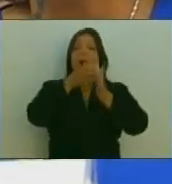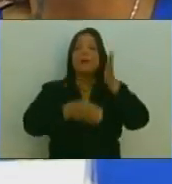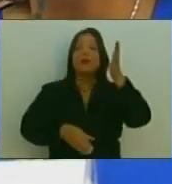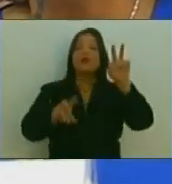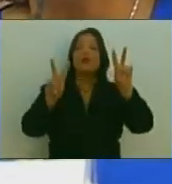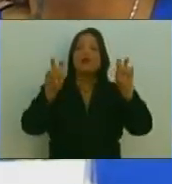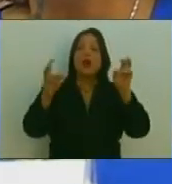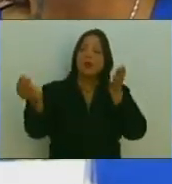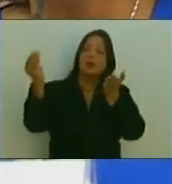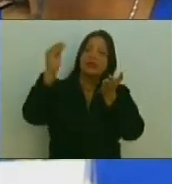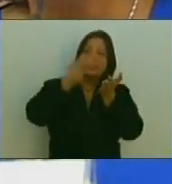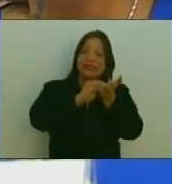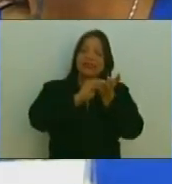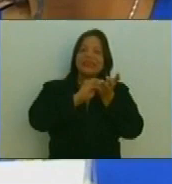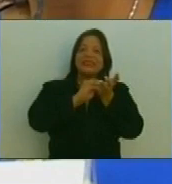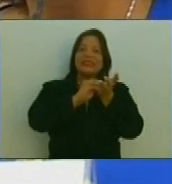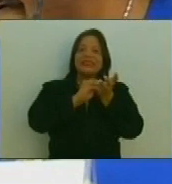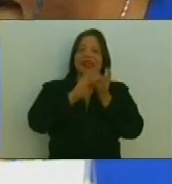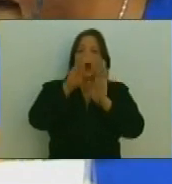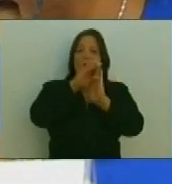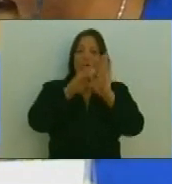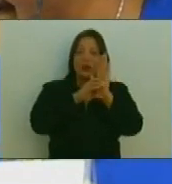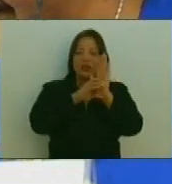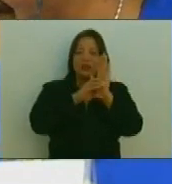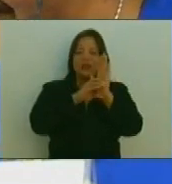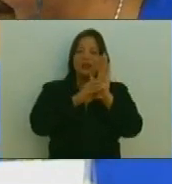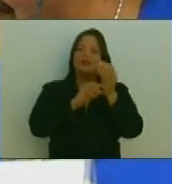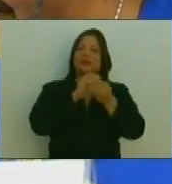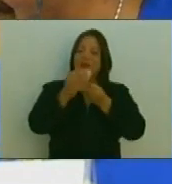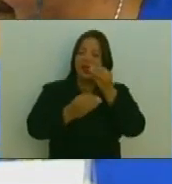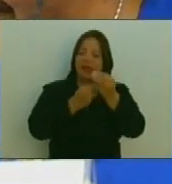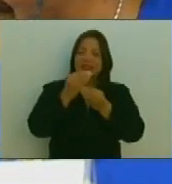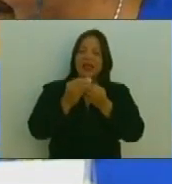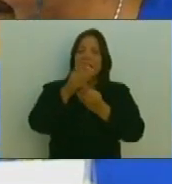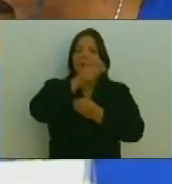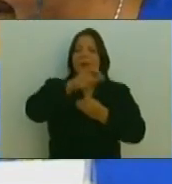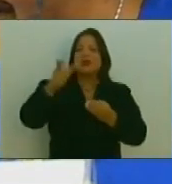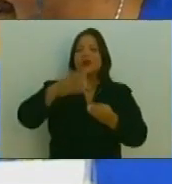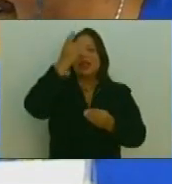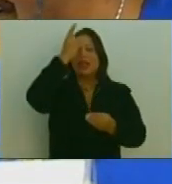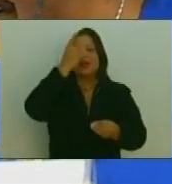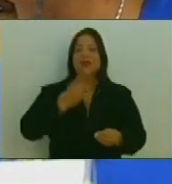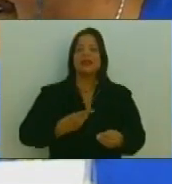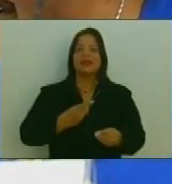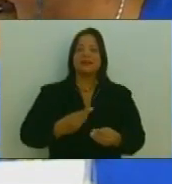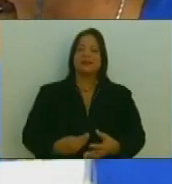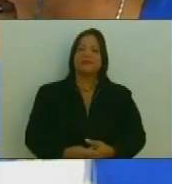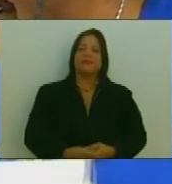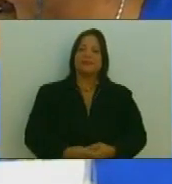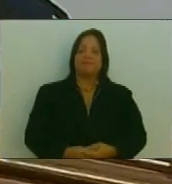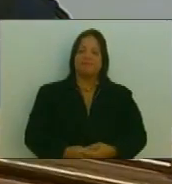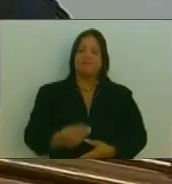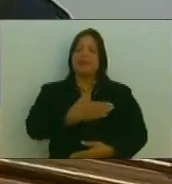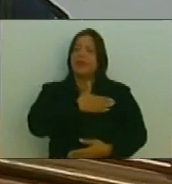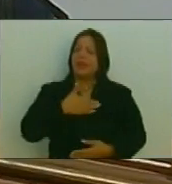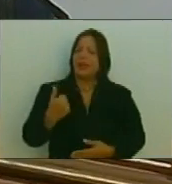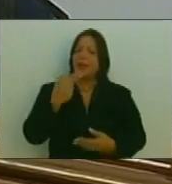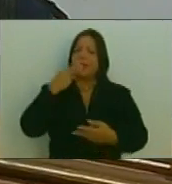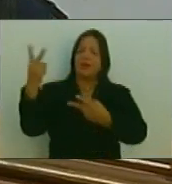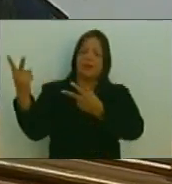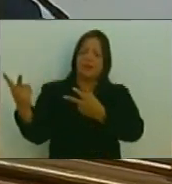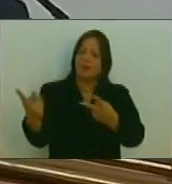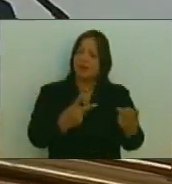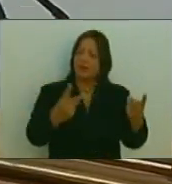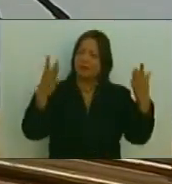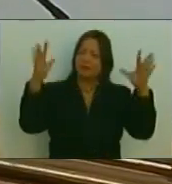nuevo capítulo de nuestra constitución de las personas con discapacidad. Queremos dar la bienvenida